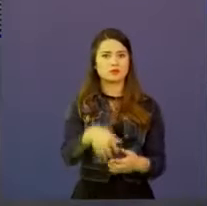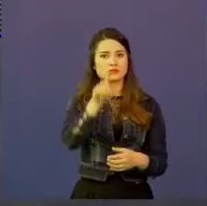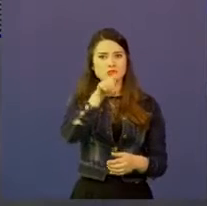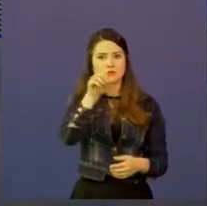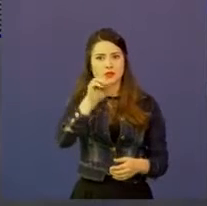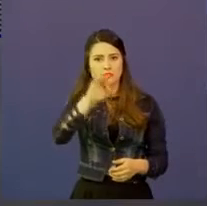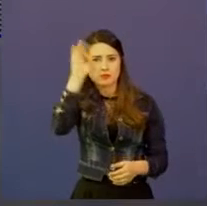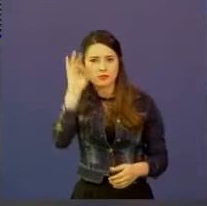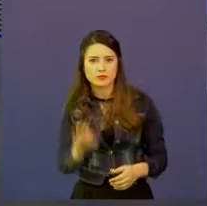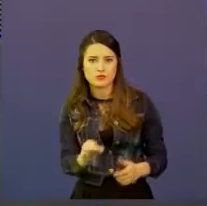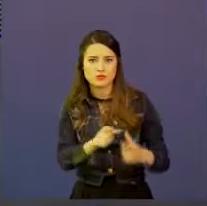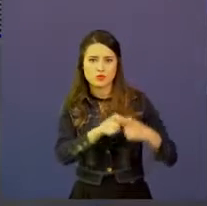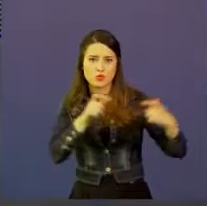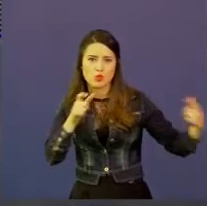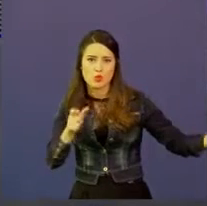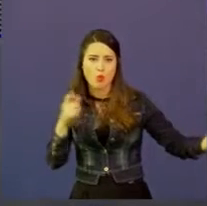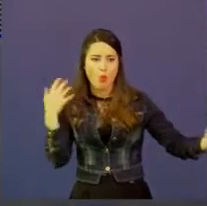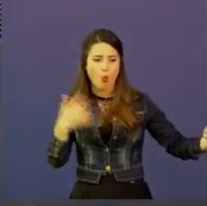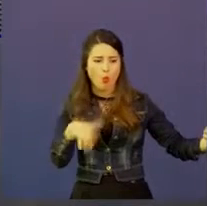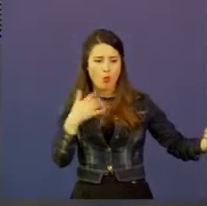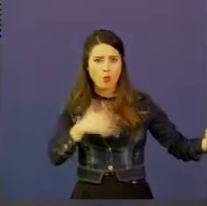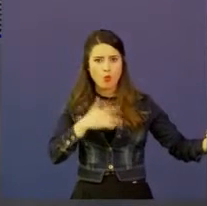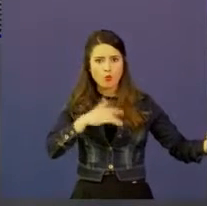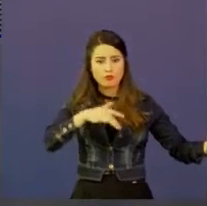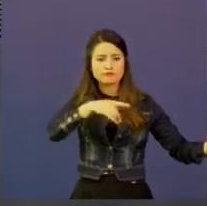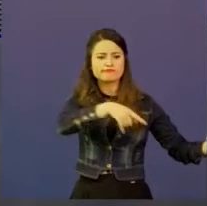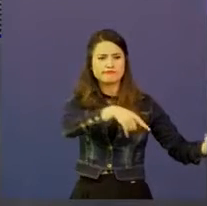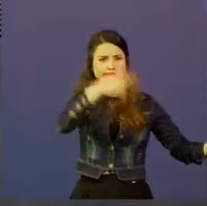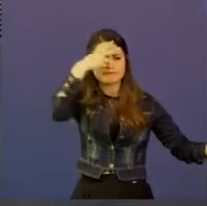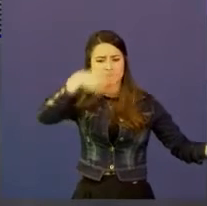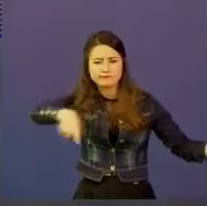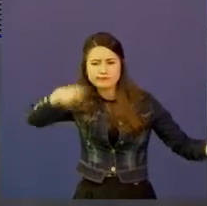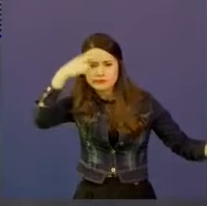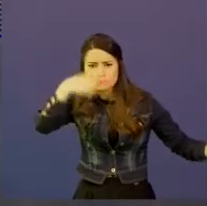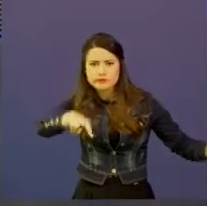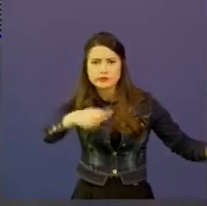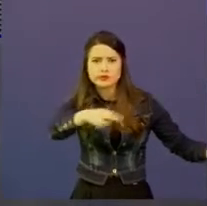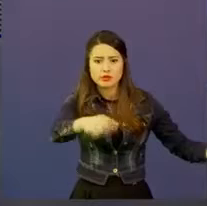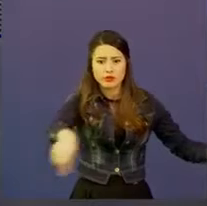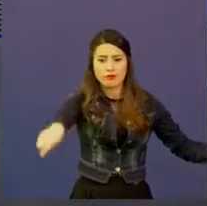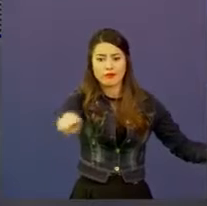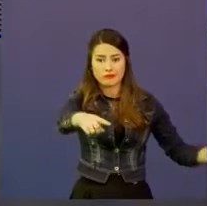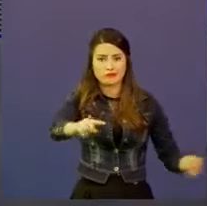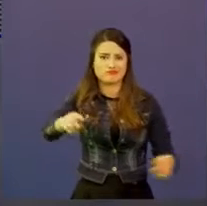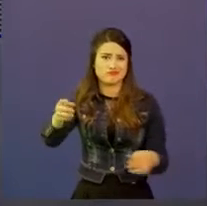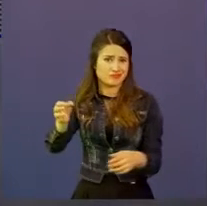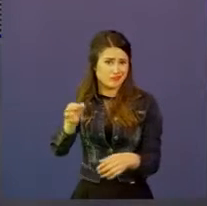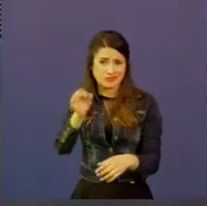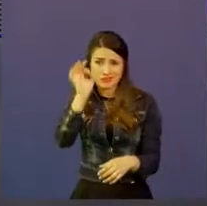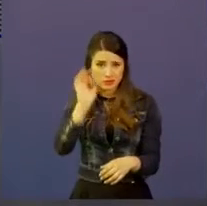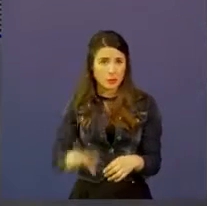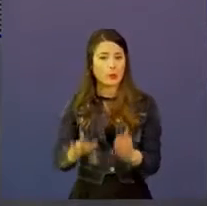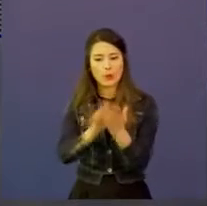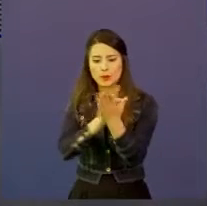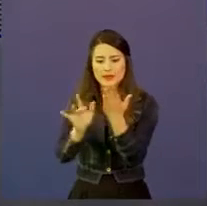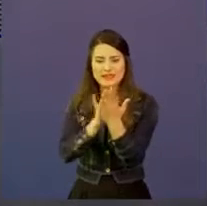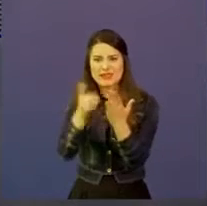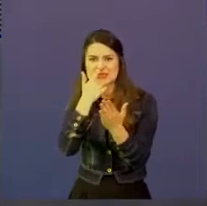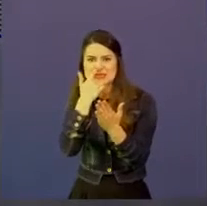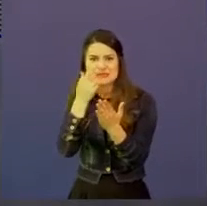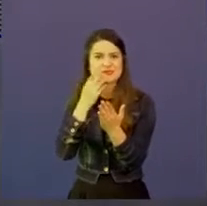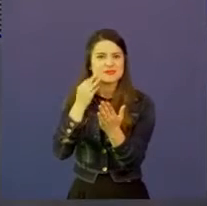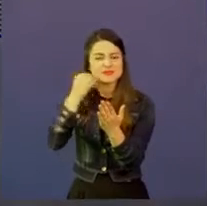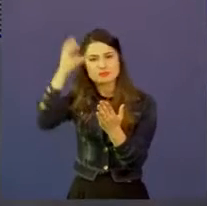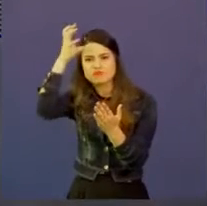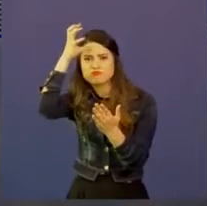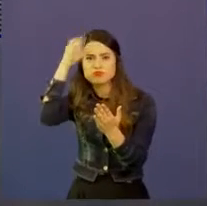que todos los hijos de estos padres de familia son nativos digitales, ve el tamaño del problema que tiene. Pero